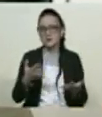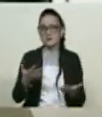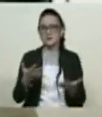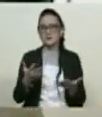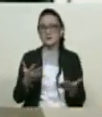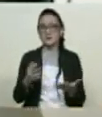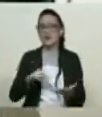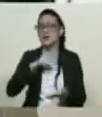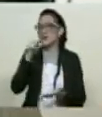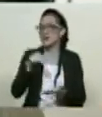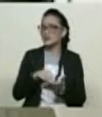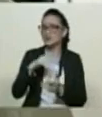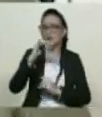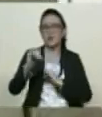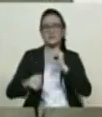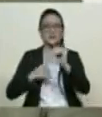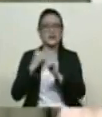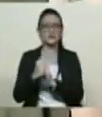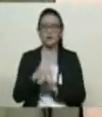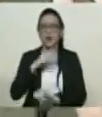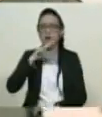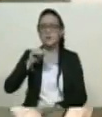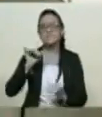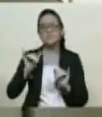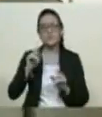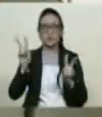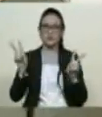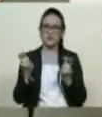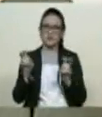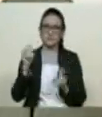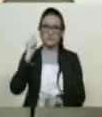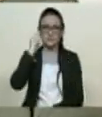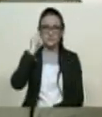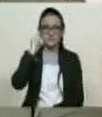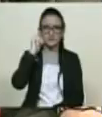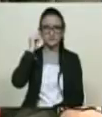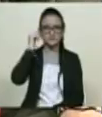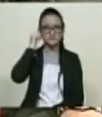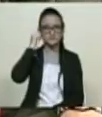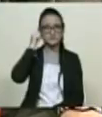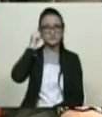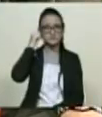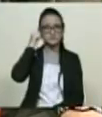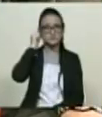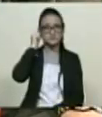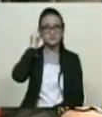nivel nacional como a nivel internacional. Pareciera, cuando uno ve